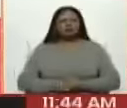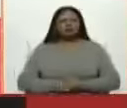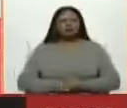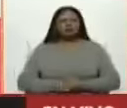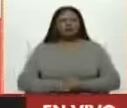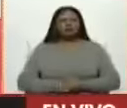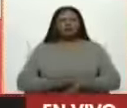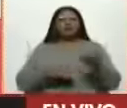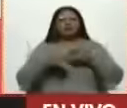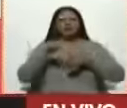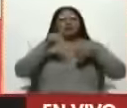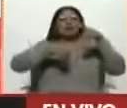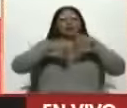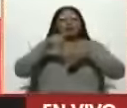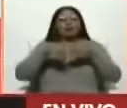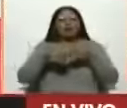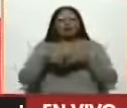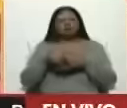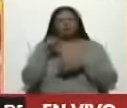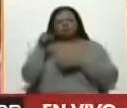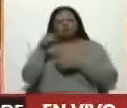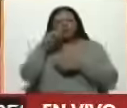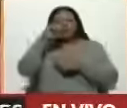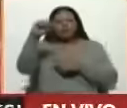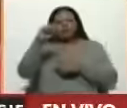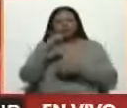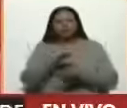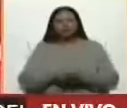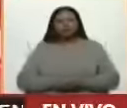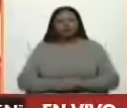Y vaya a votar por Nicolás Maduro.